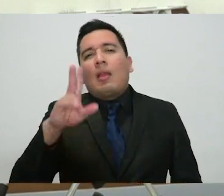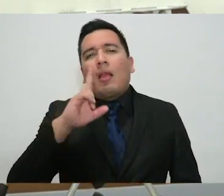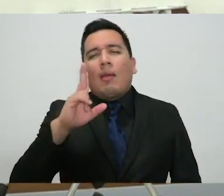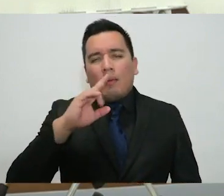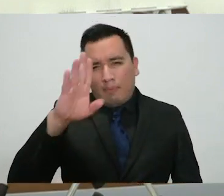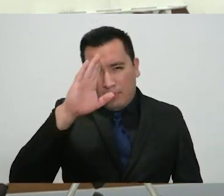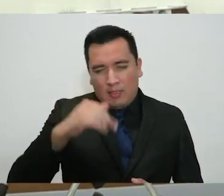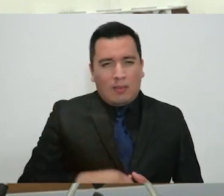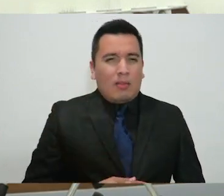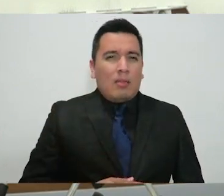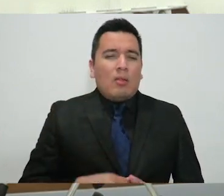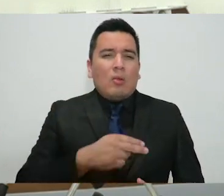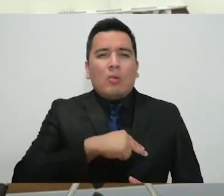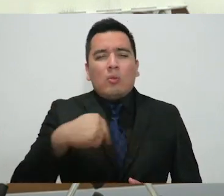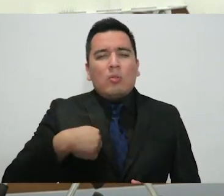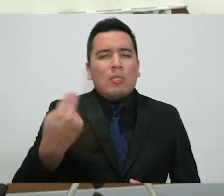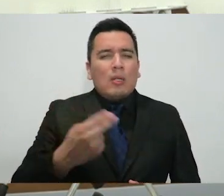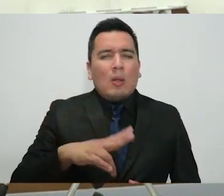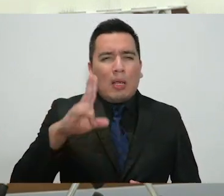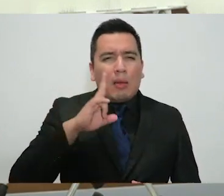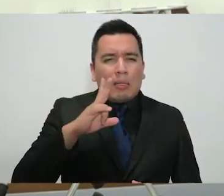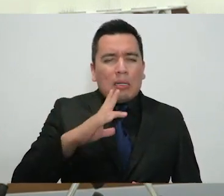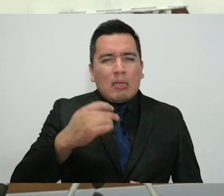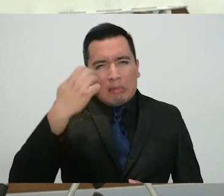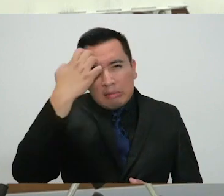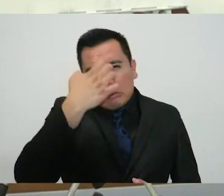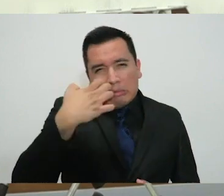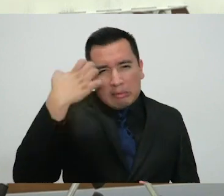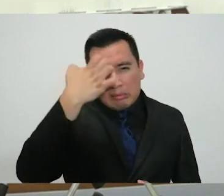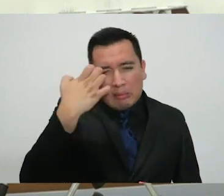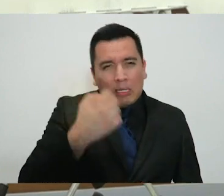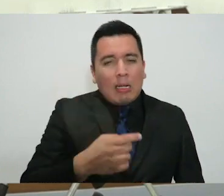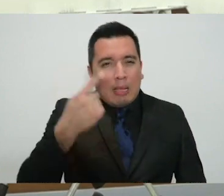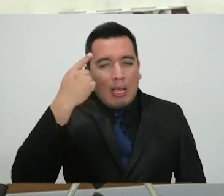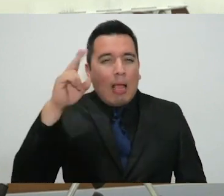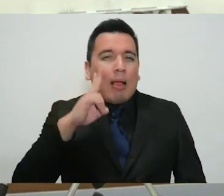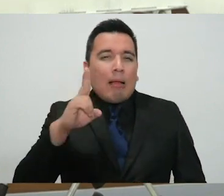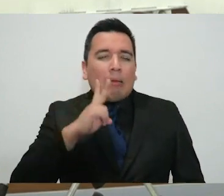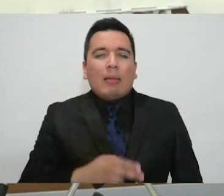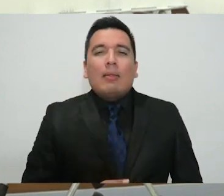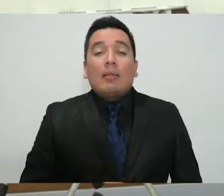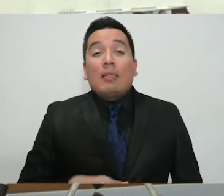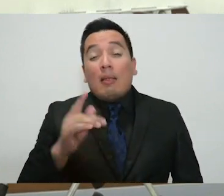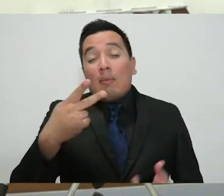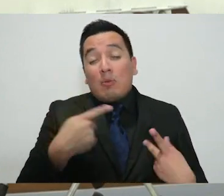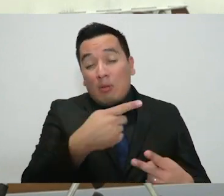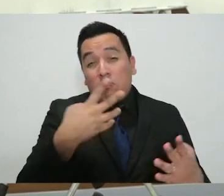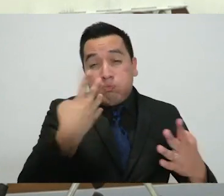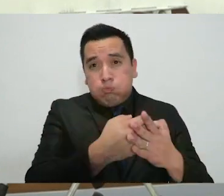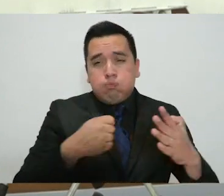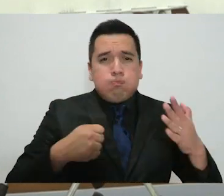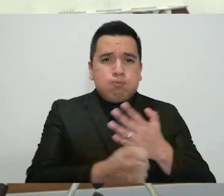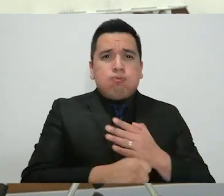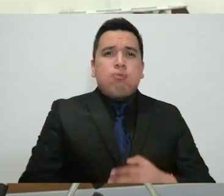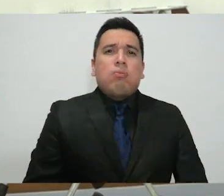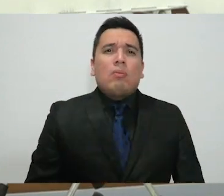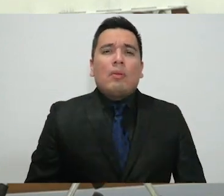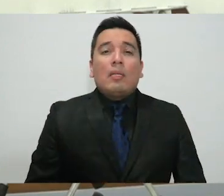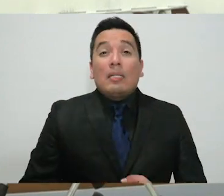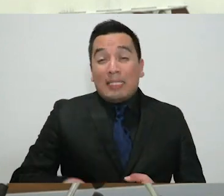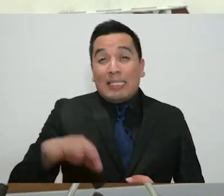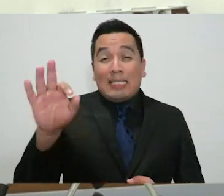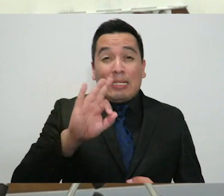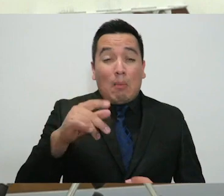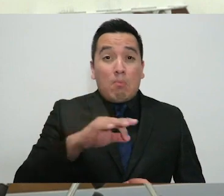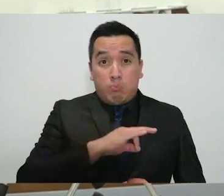que empezar a realizar los análisis tendientes a ver si aquellas personas que están privadas de su libertad podrían, y